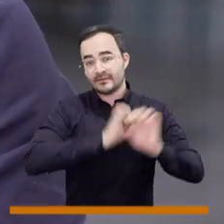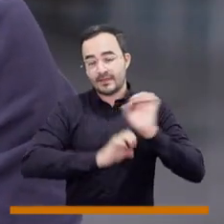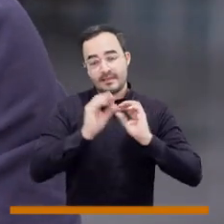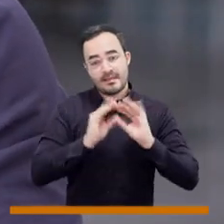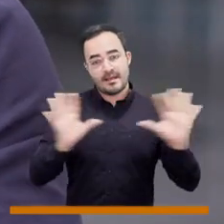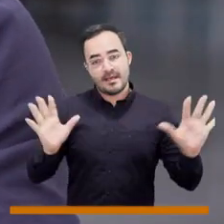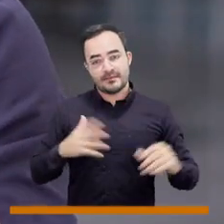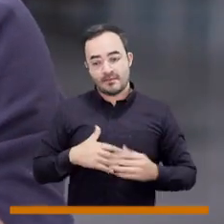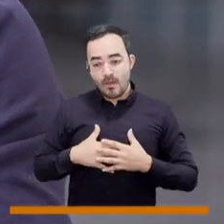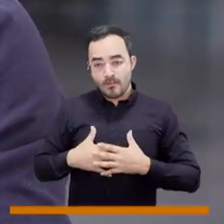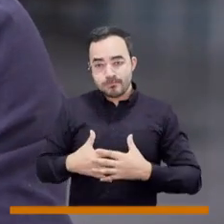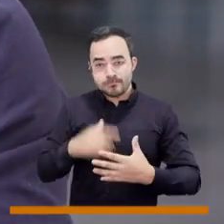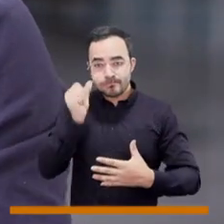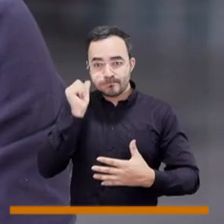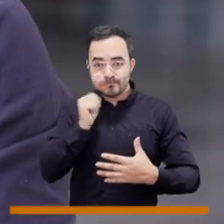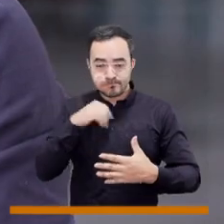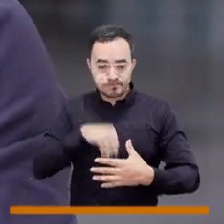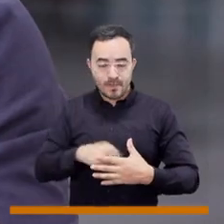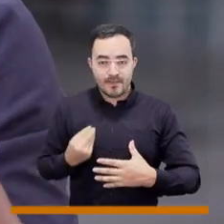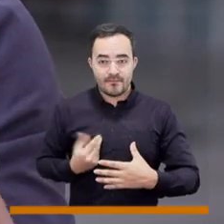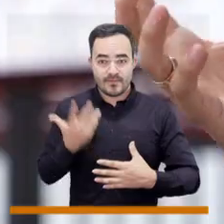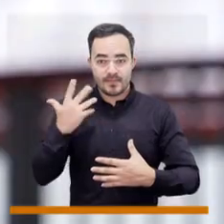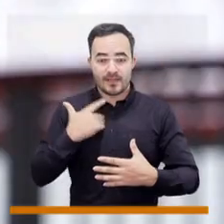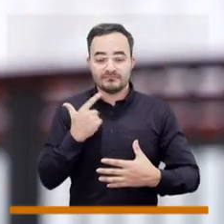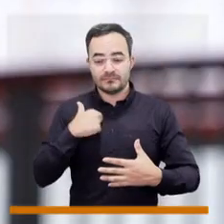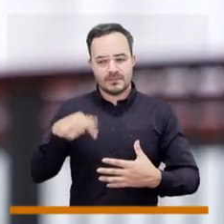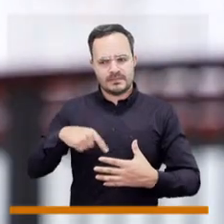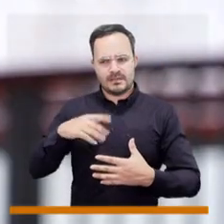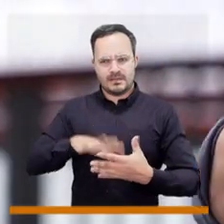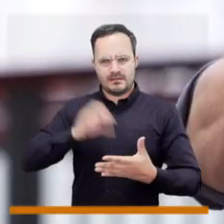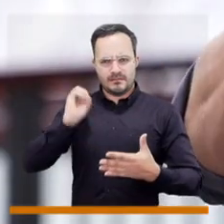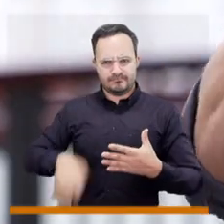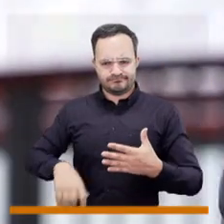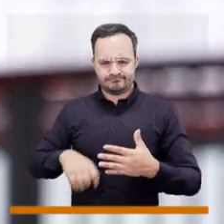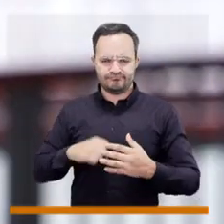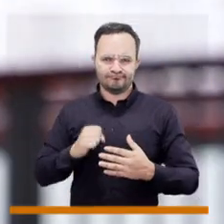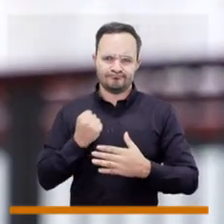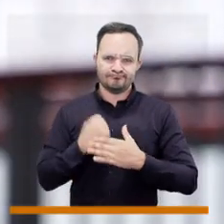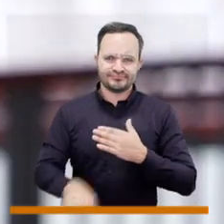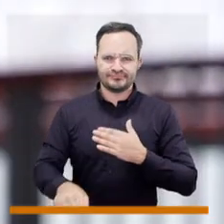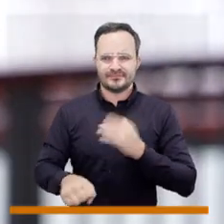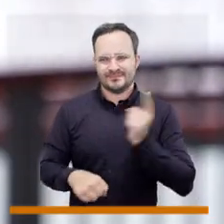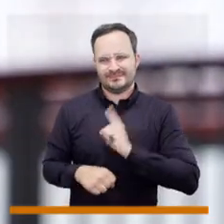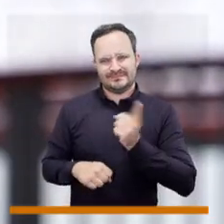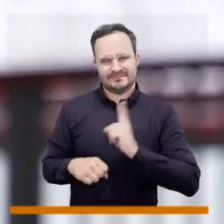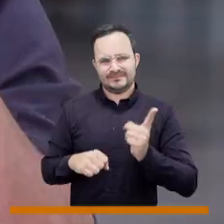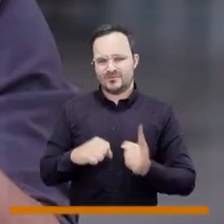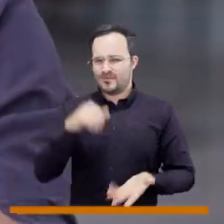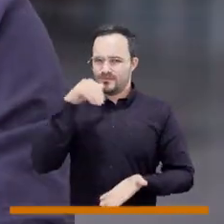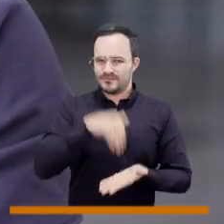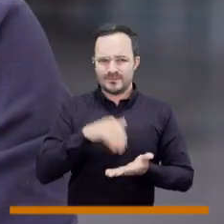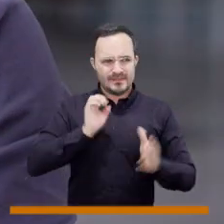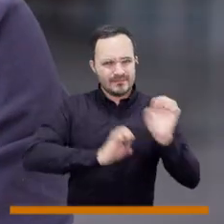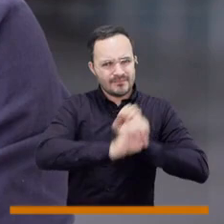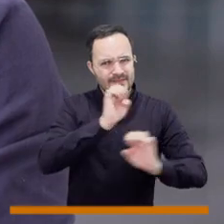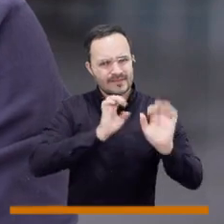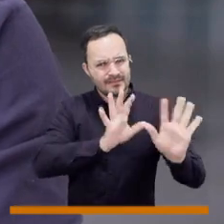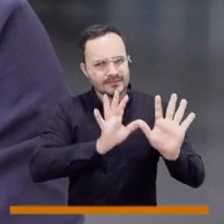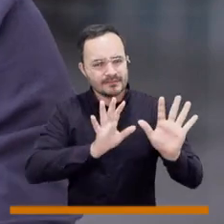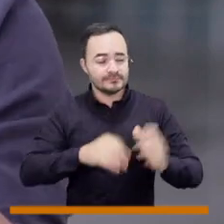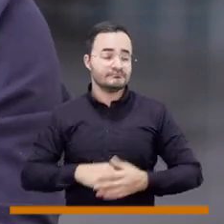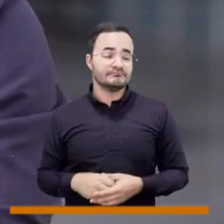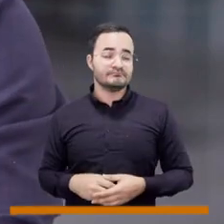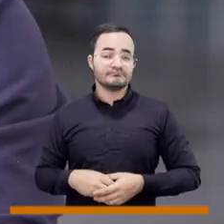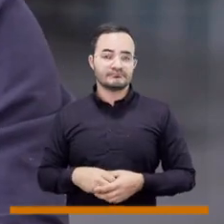vida desde el vientre, desde la concepción. Nosotros hoy estamos parados en esa postura de